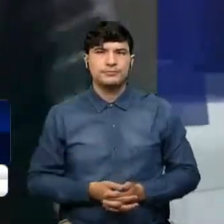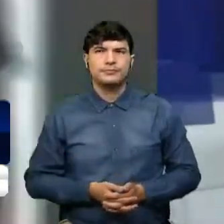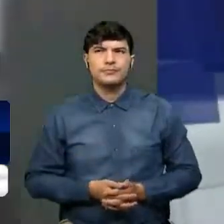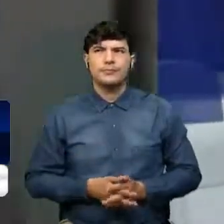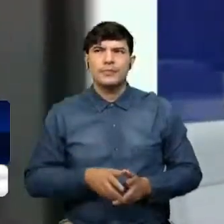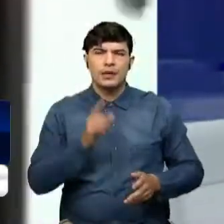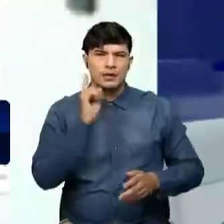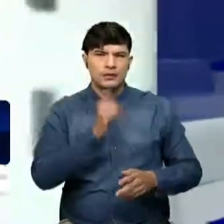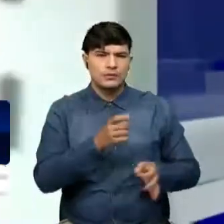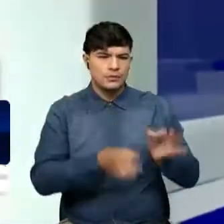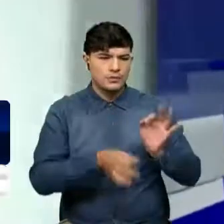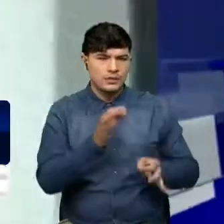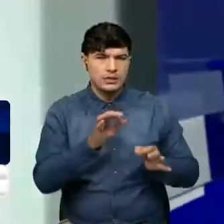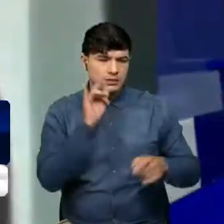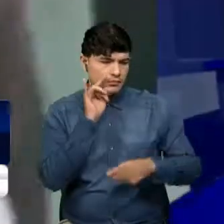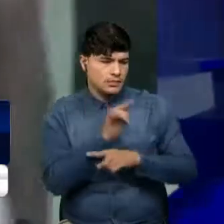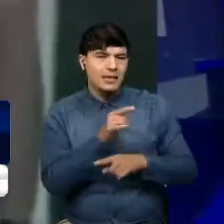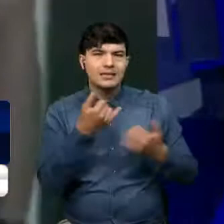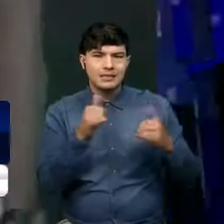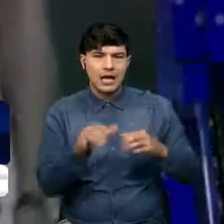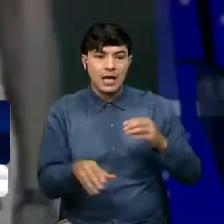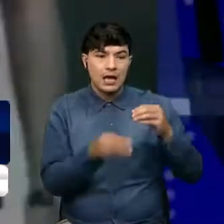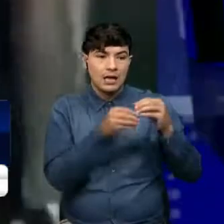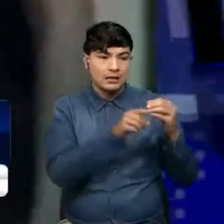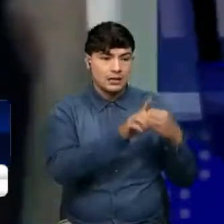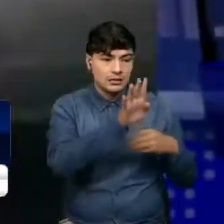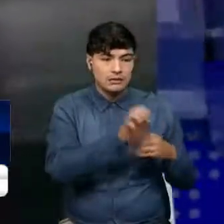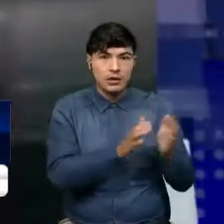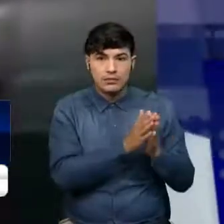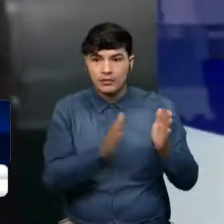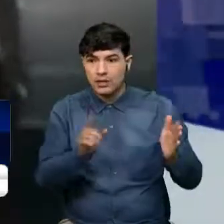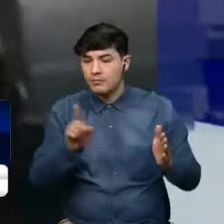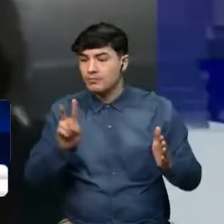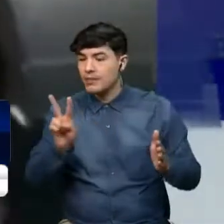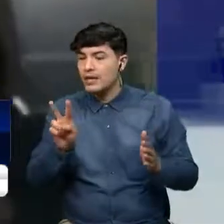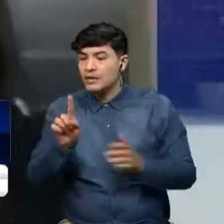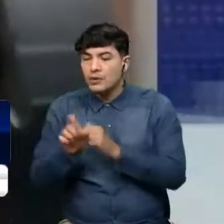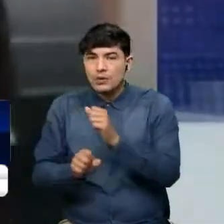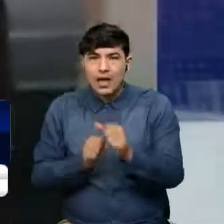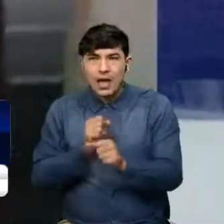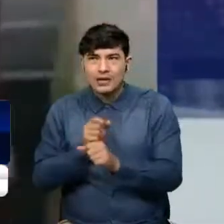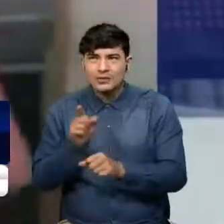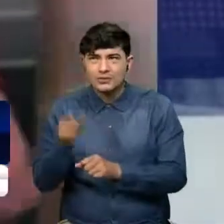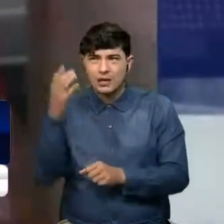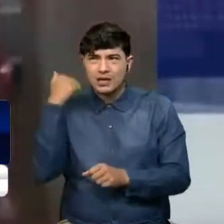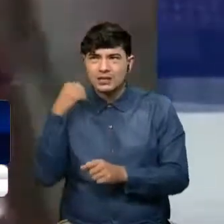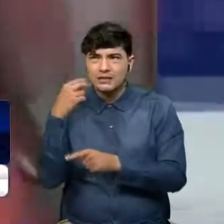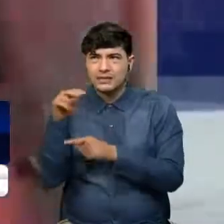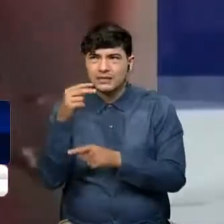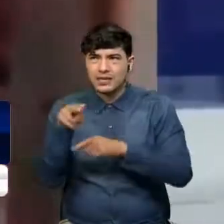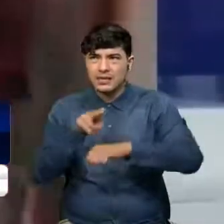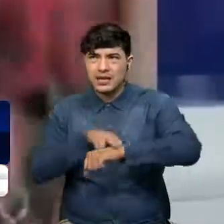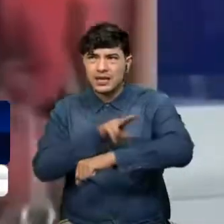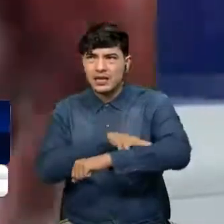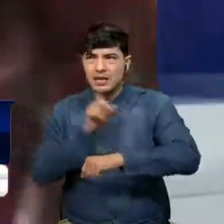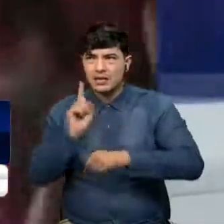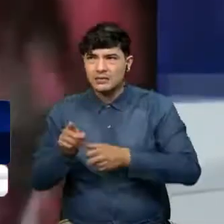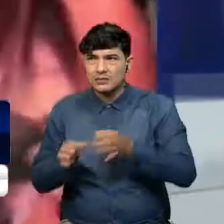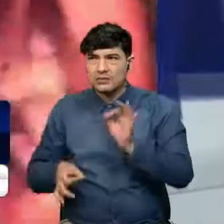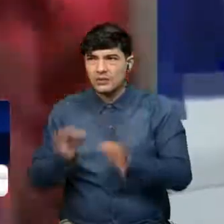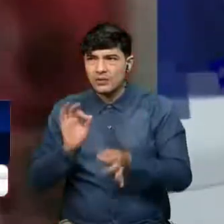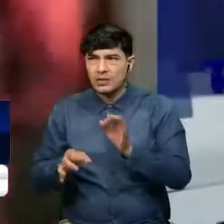La Corte Suprema de Justicia aumentó la condena de 19 a 21 años a la entonces fiscal delegada ante los jueces penales del